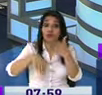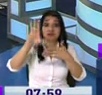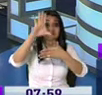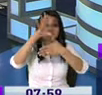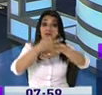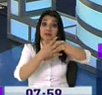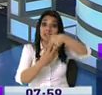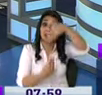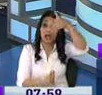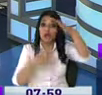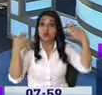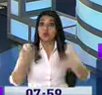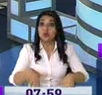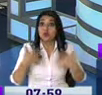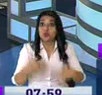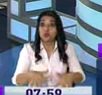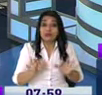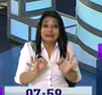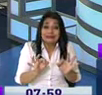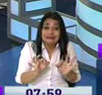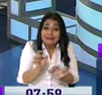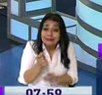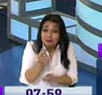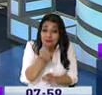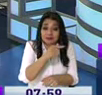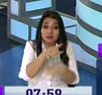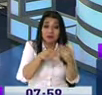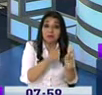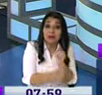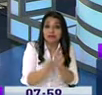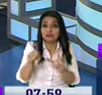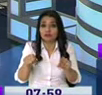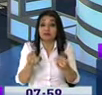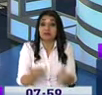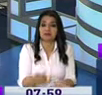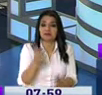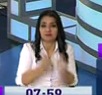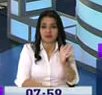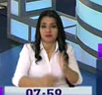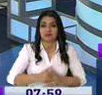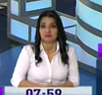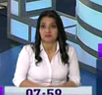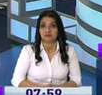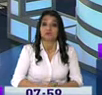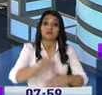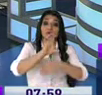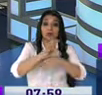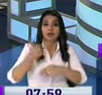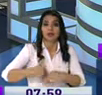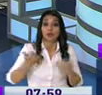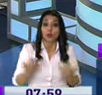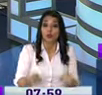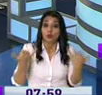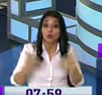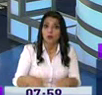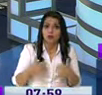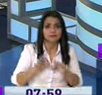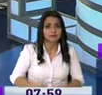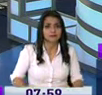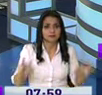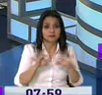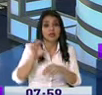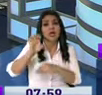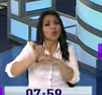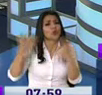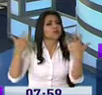Latinoamericano. Esto está a finish. ¿Qué pasa hoy día? El partido entre Ecuador y Argentina es crucial, porque si Ecuador ya está